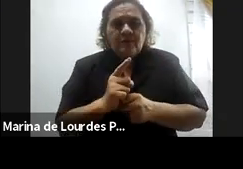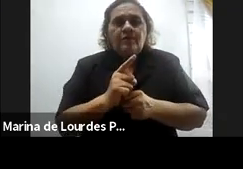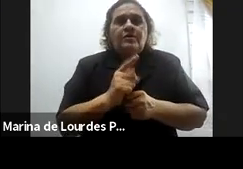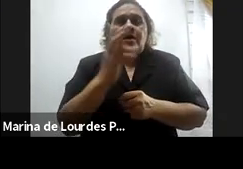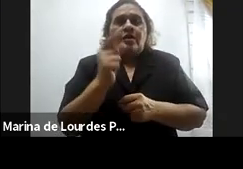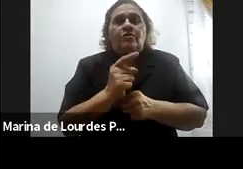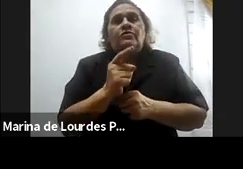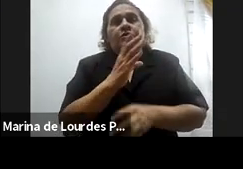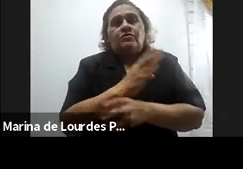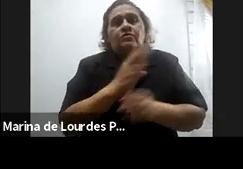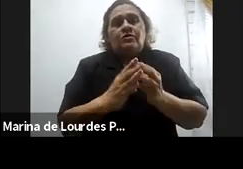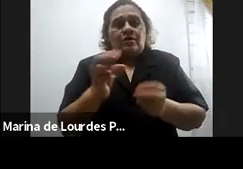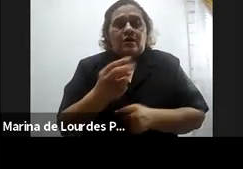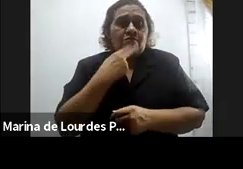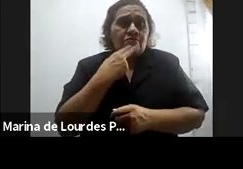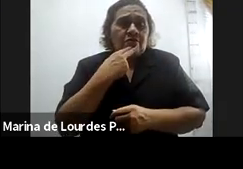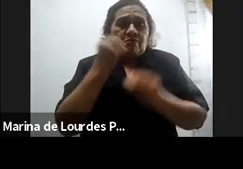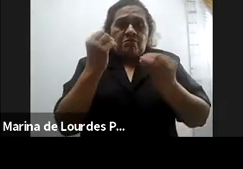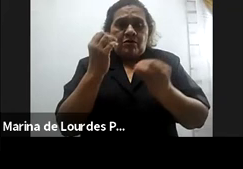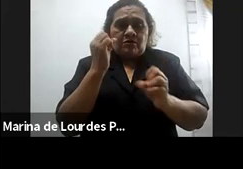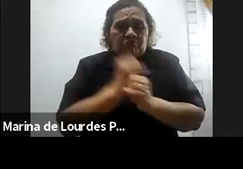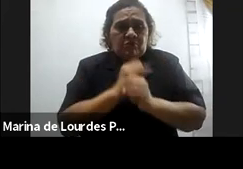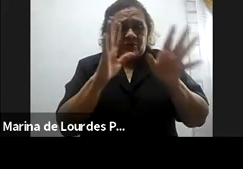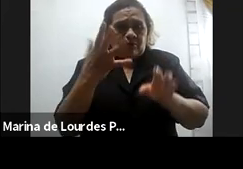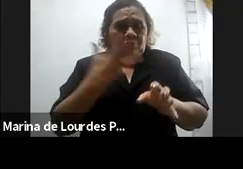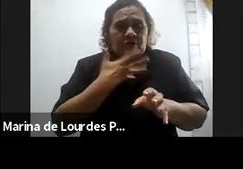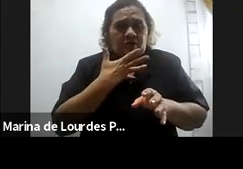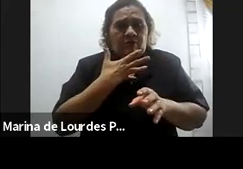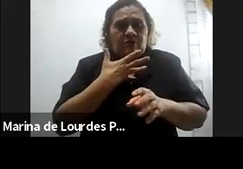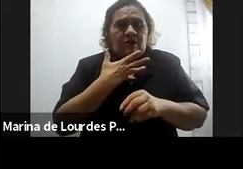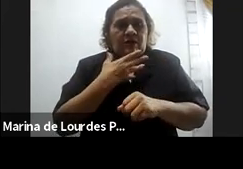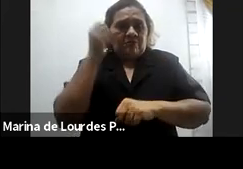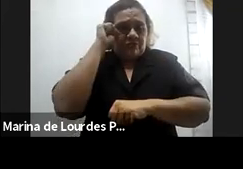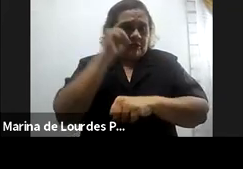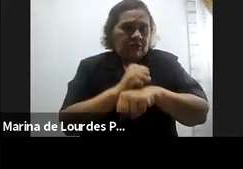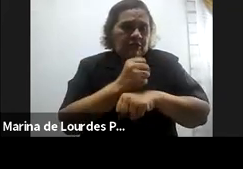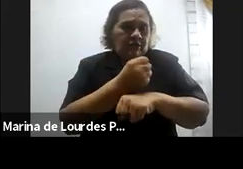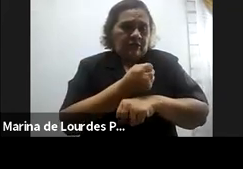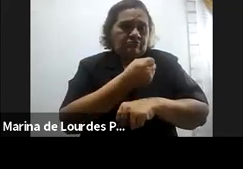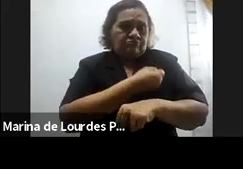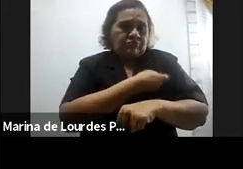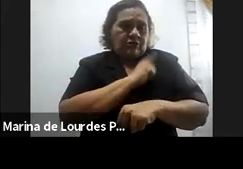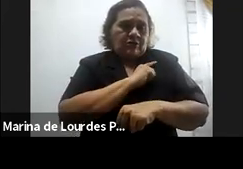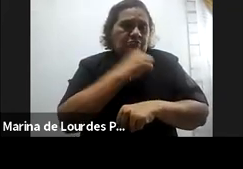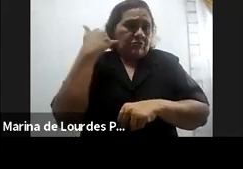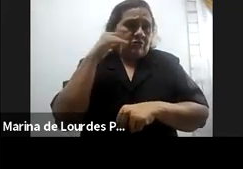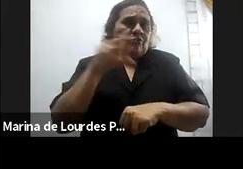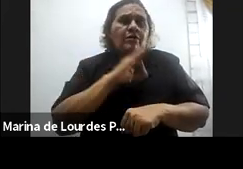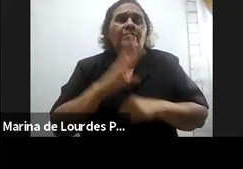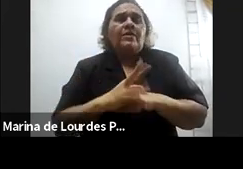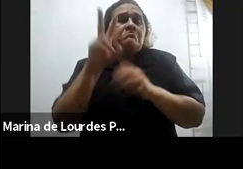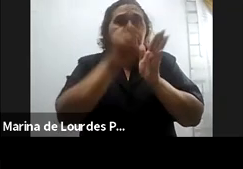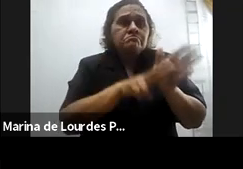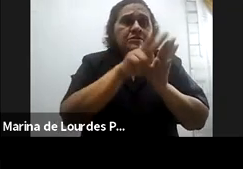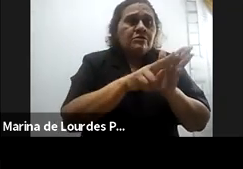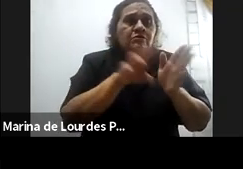presentación. Mucha de esta información la tenemos en la página de la Secretaría de Salud de Yucatán. Ahí también pueden encontrar infografías y videos como el que